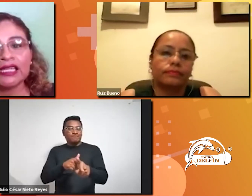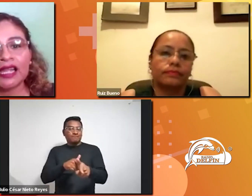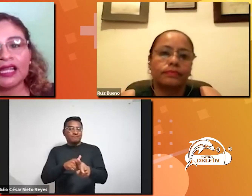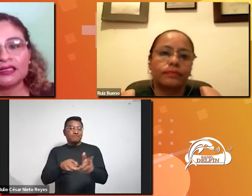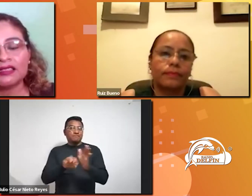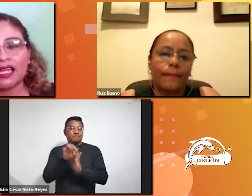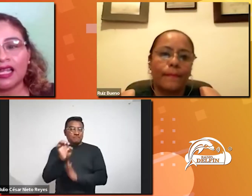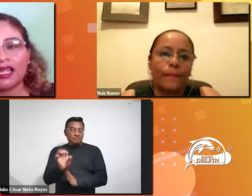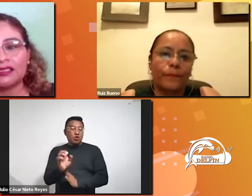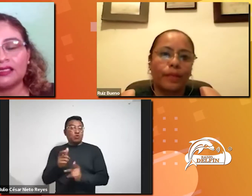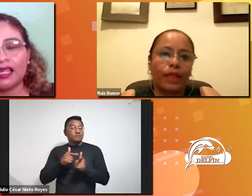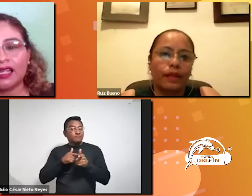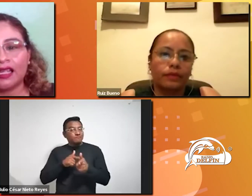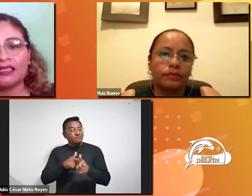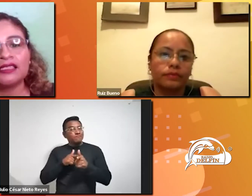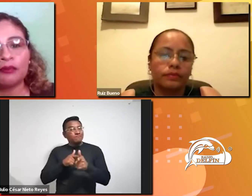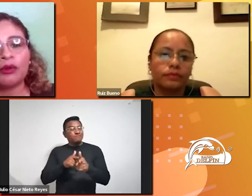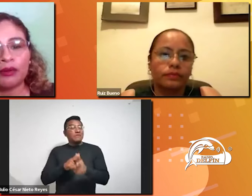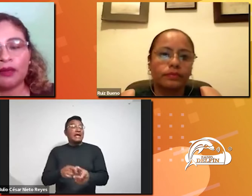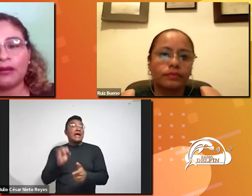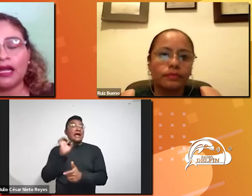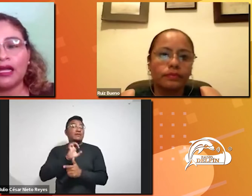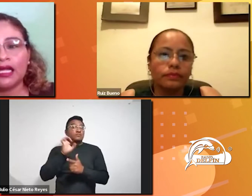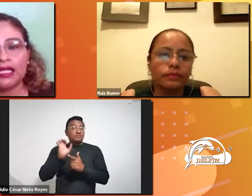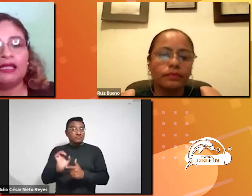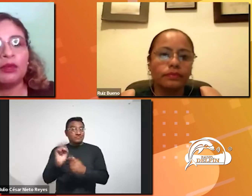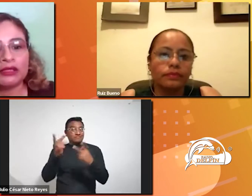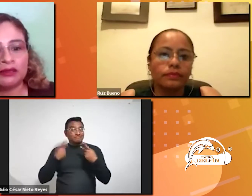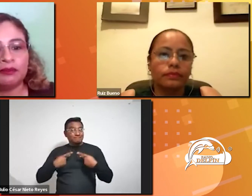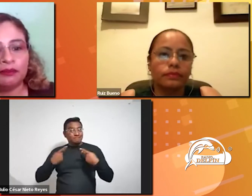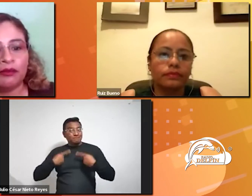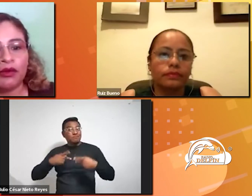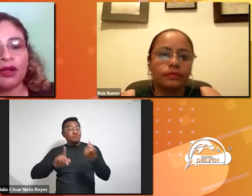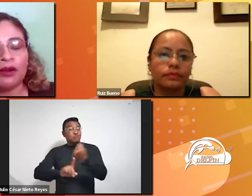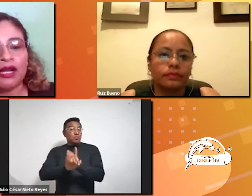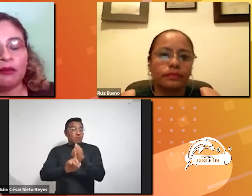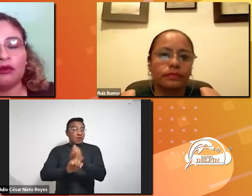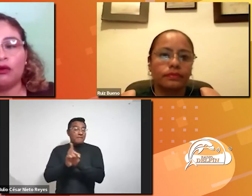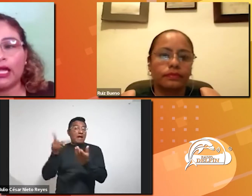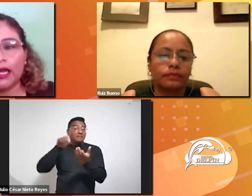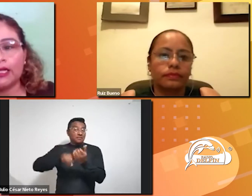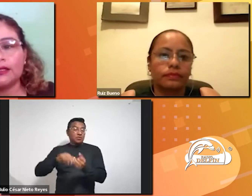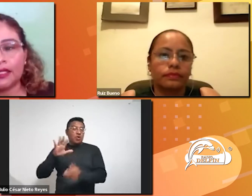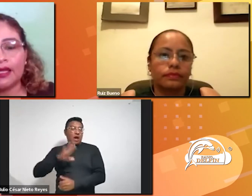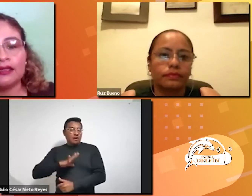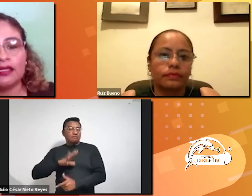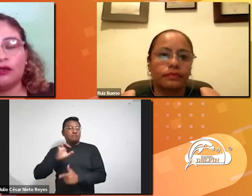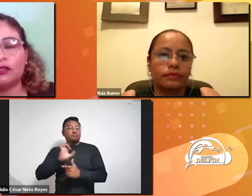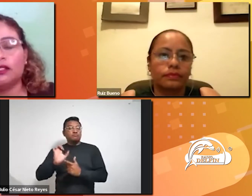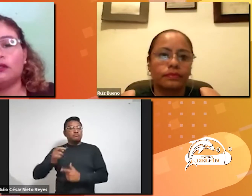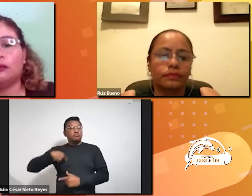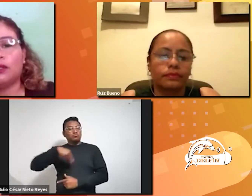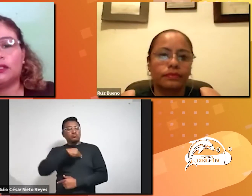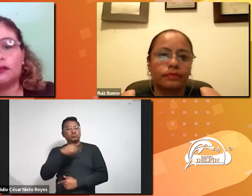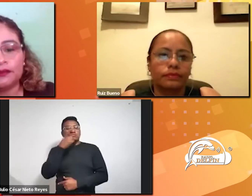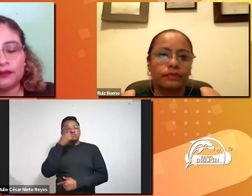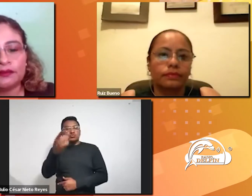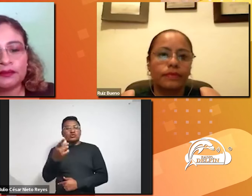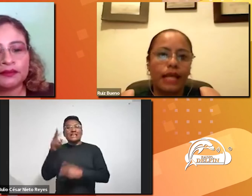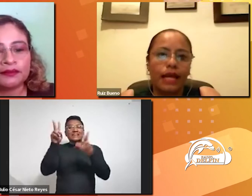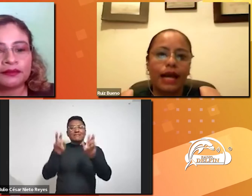y sigue este problema, y pues hoy hablaremos lo que es la ansiedad y los